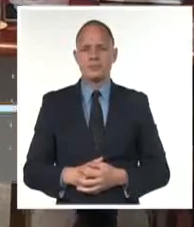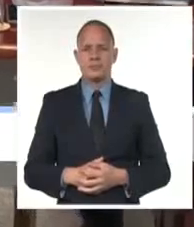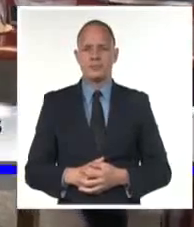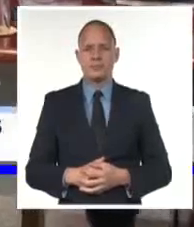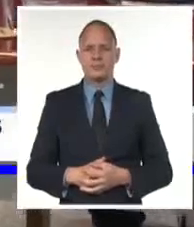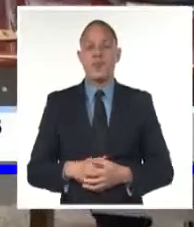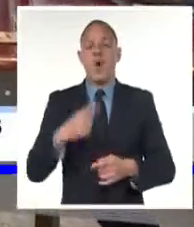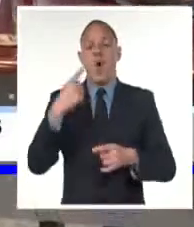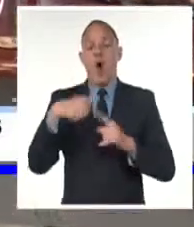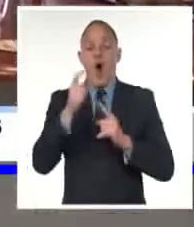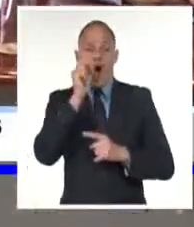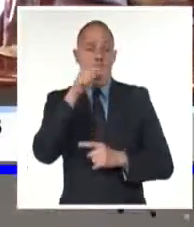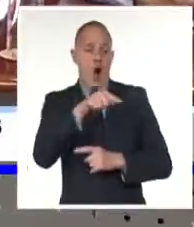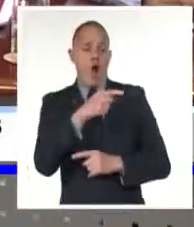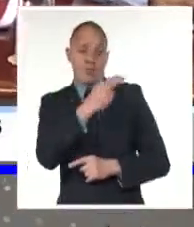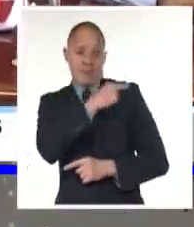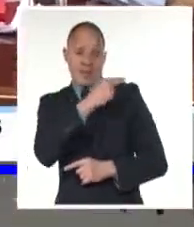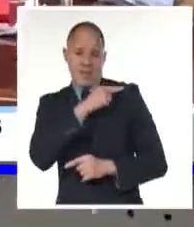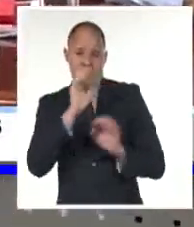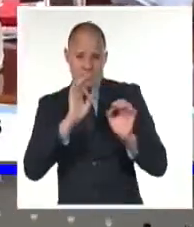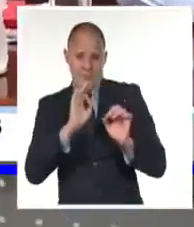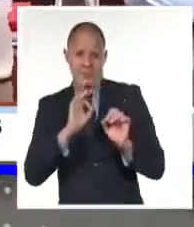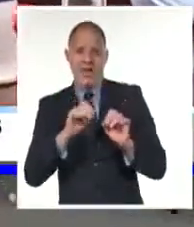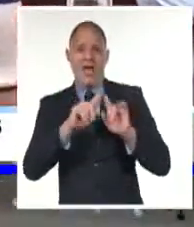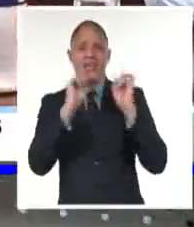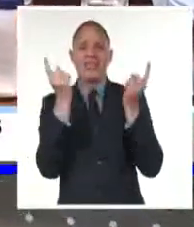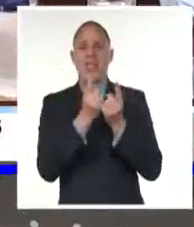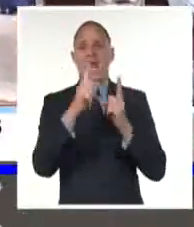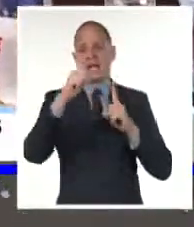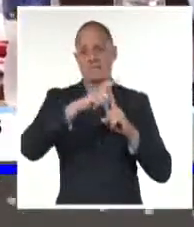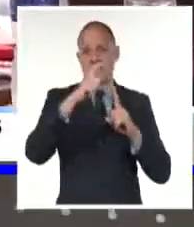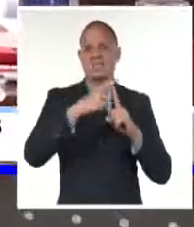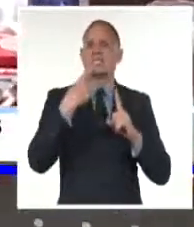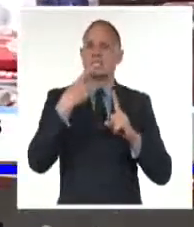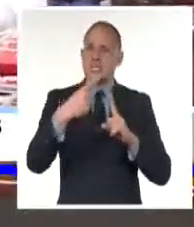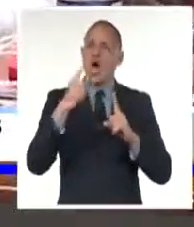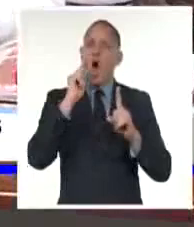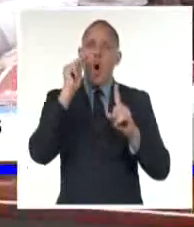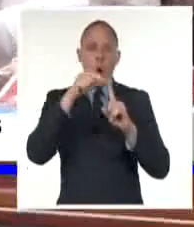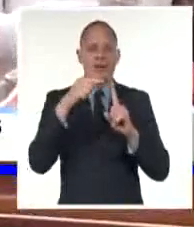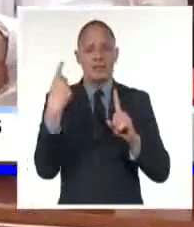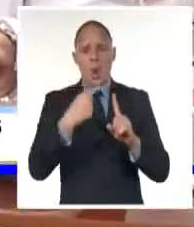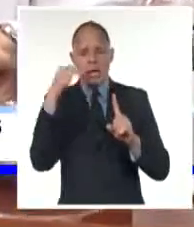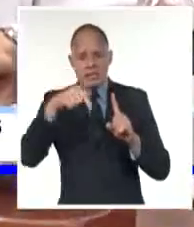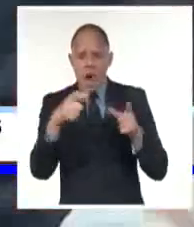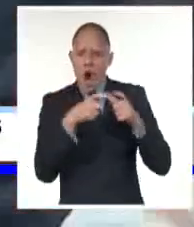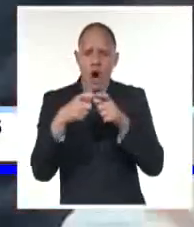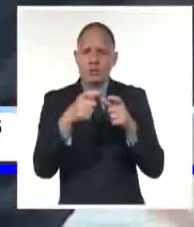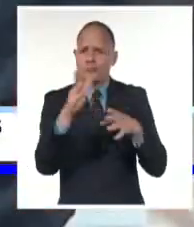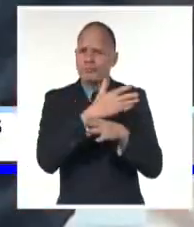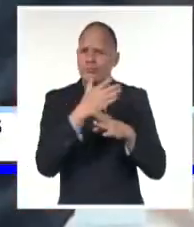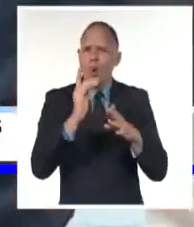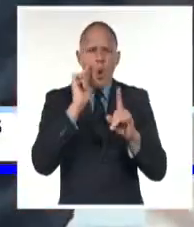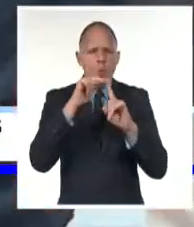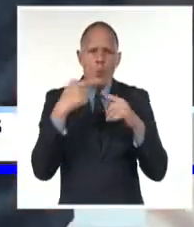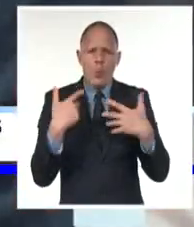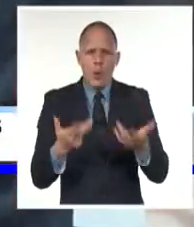de la CTC destacó además los principales objetivos, retos y desafíos de la organización.